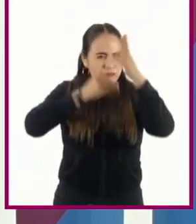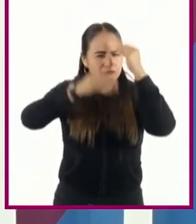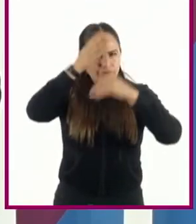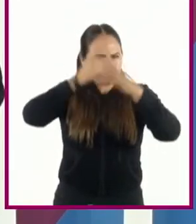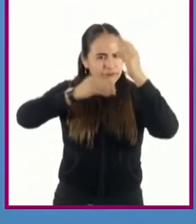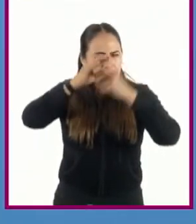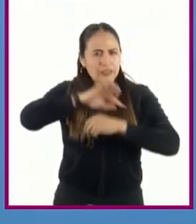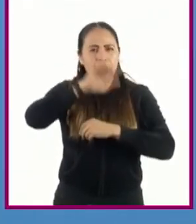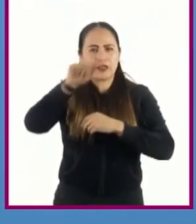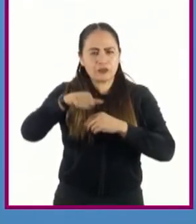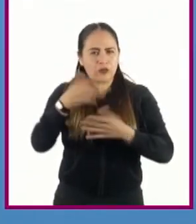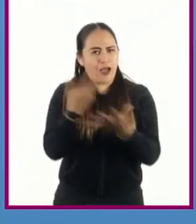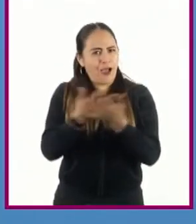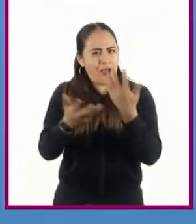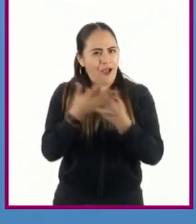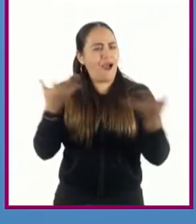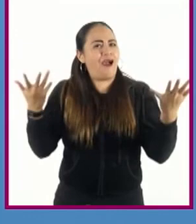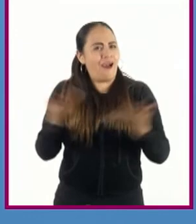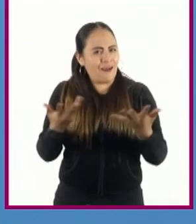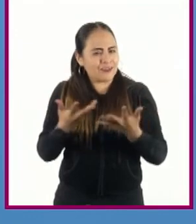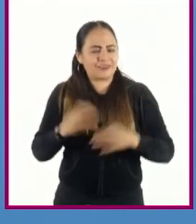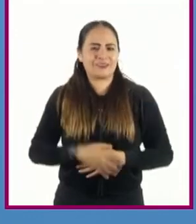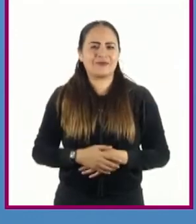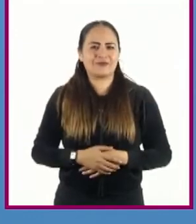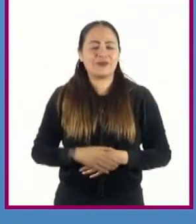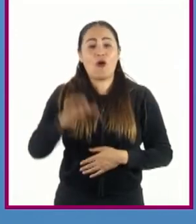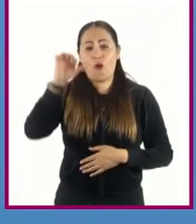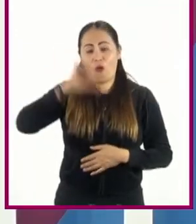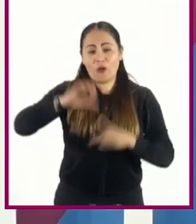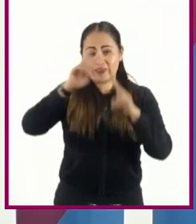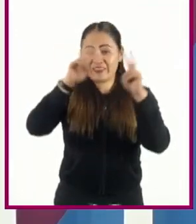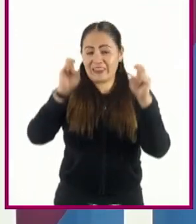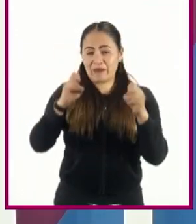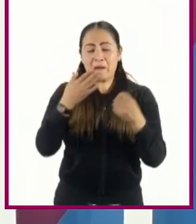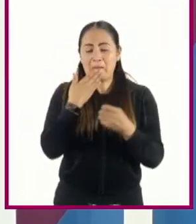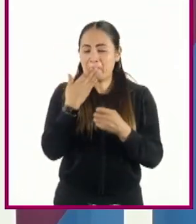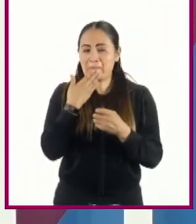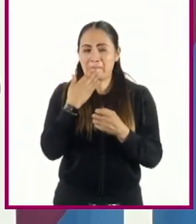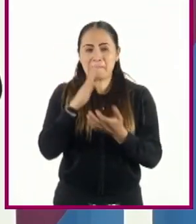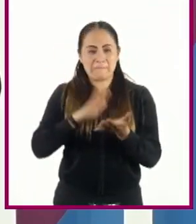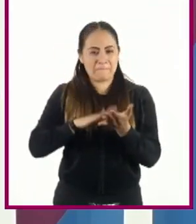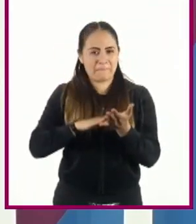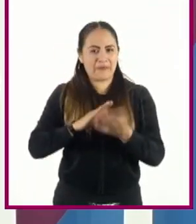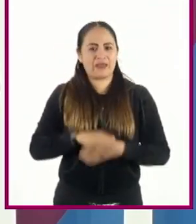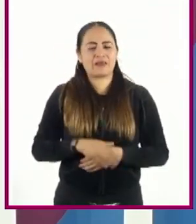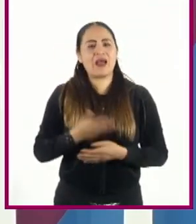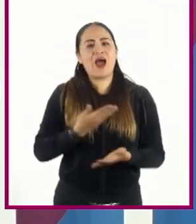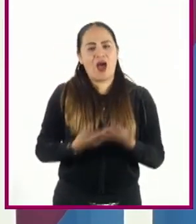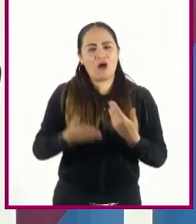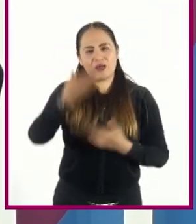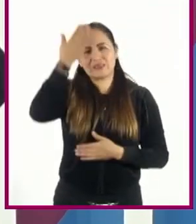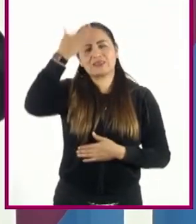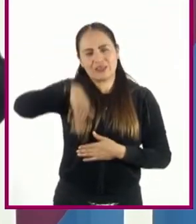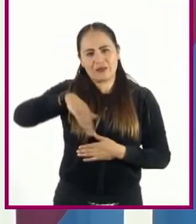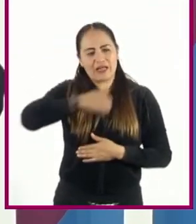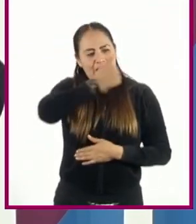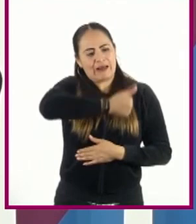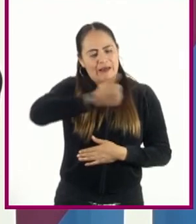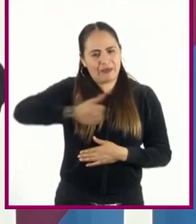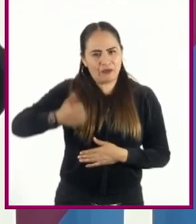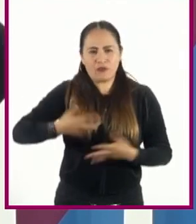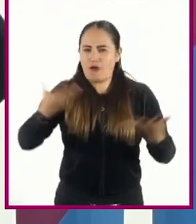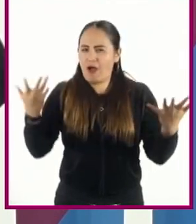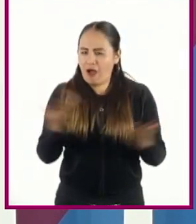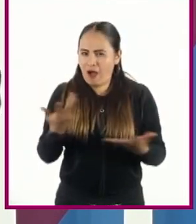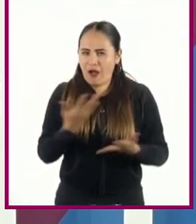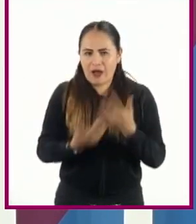alegra que hayamos podido platicar sobre este tema en nuestra sesión. Ahora ya sabemos qué es lo que debemos llevar a la práctica